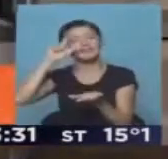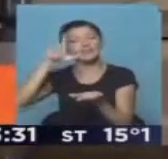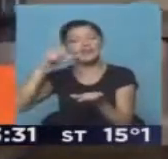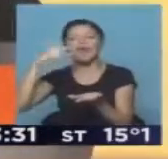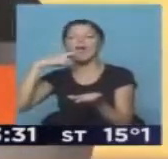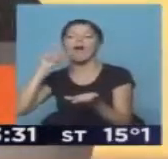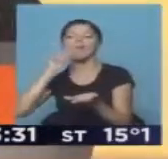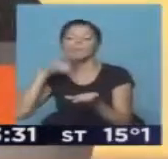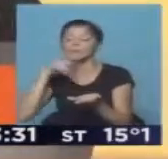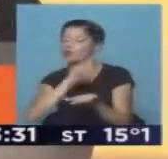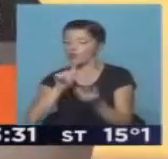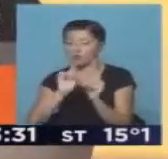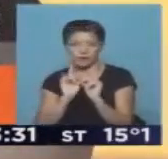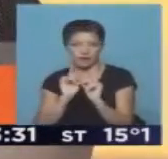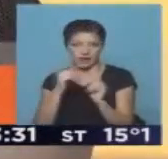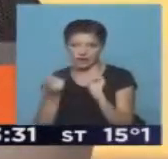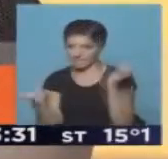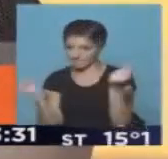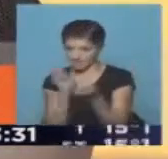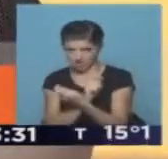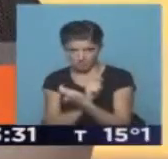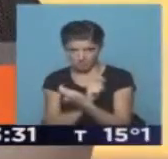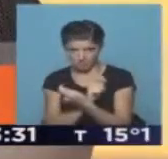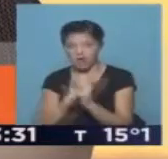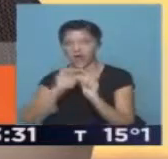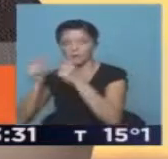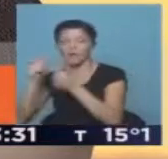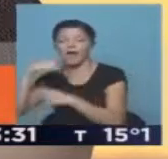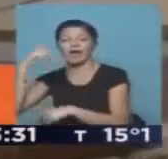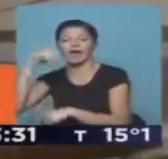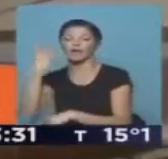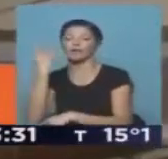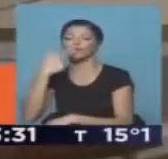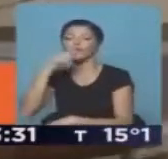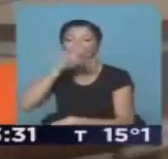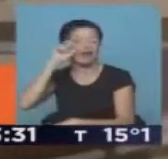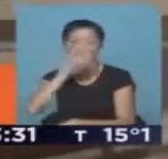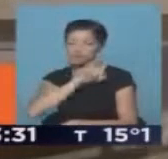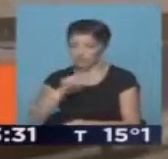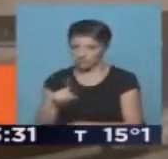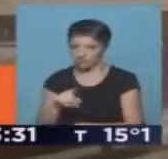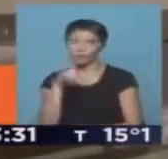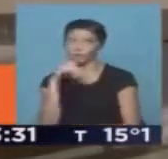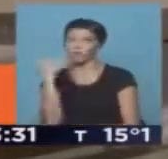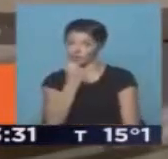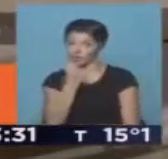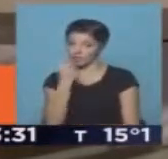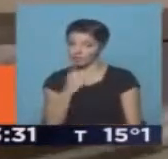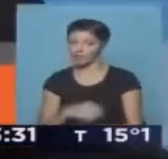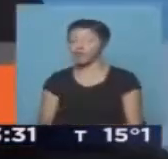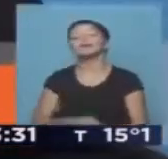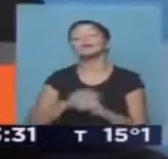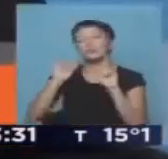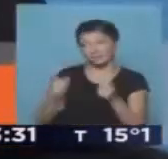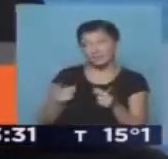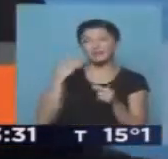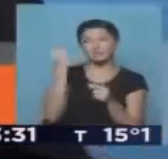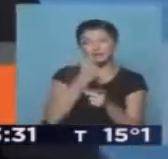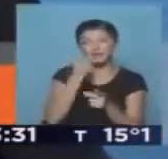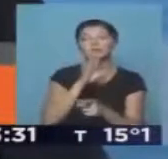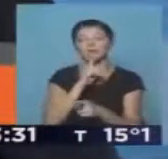confirmar la viva jerusalén importante también para israel porque lo mete en un problema político